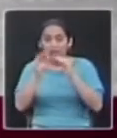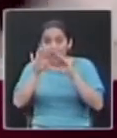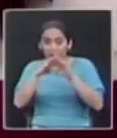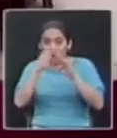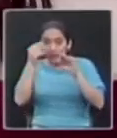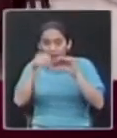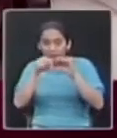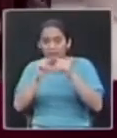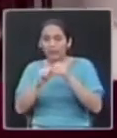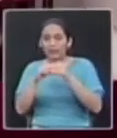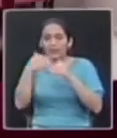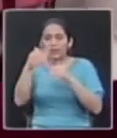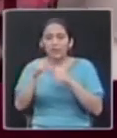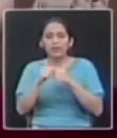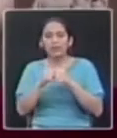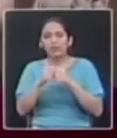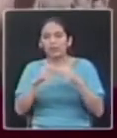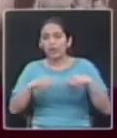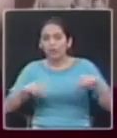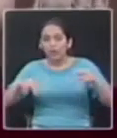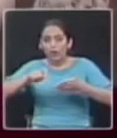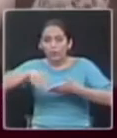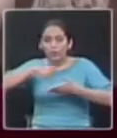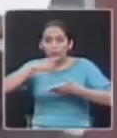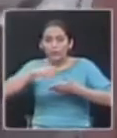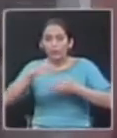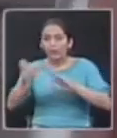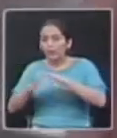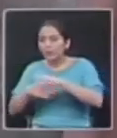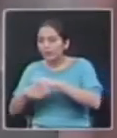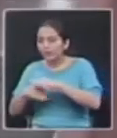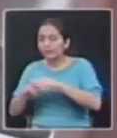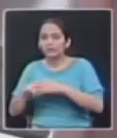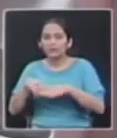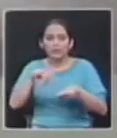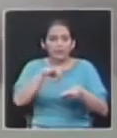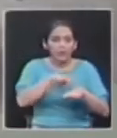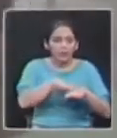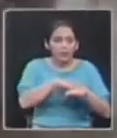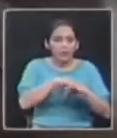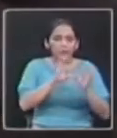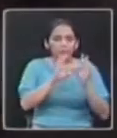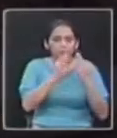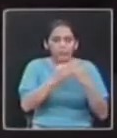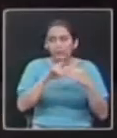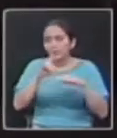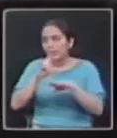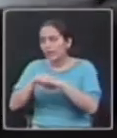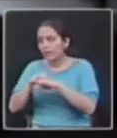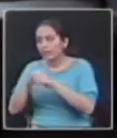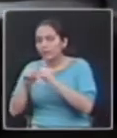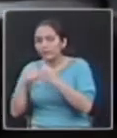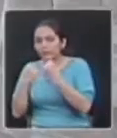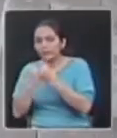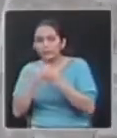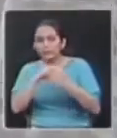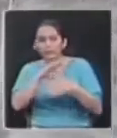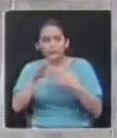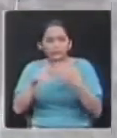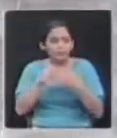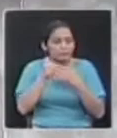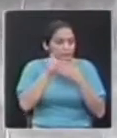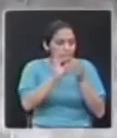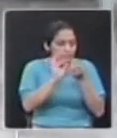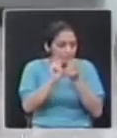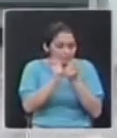el comedor, la cocina, el baño social y el baño familiar. Un equipo multidisciplinario de Rialto se encargó de asesorar y realizar el trabajo